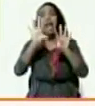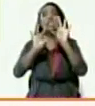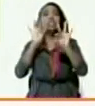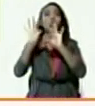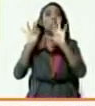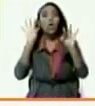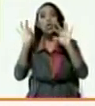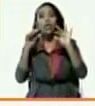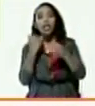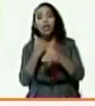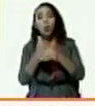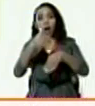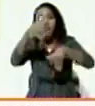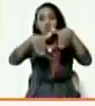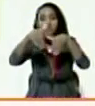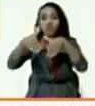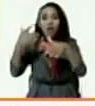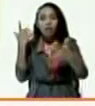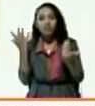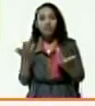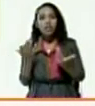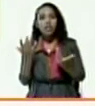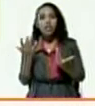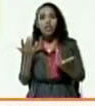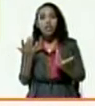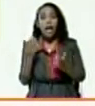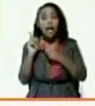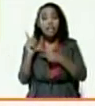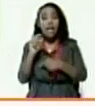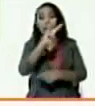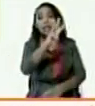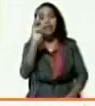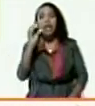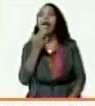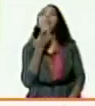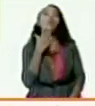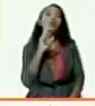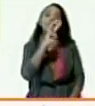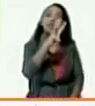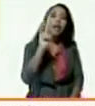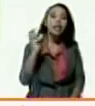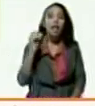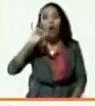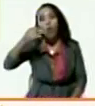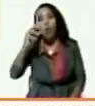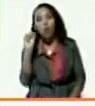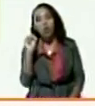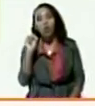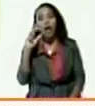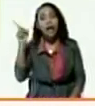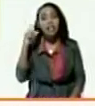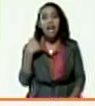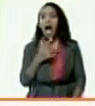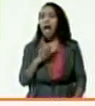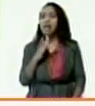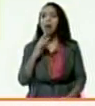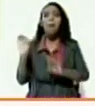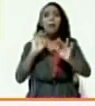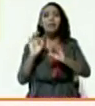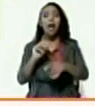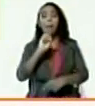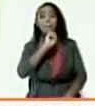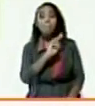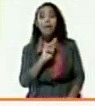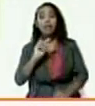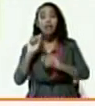elecciones deciden que sea el 30 de julio. El que crea que se va a preparar el día 29